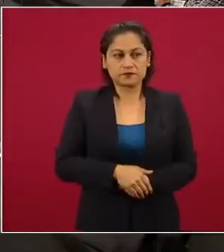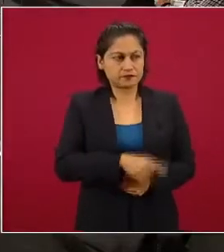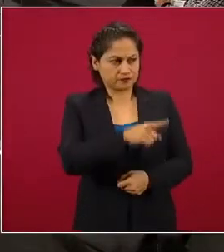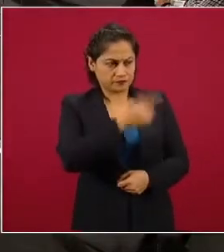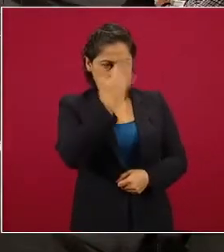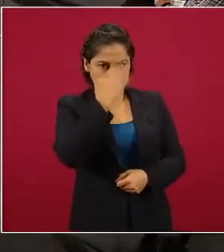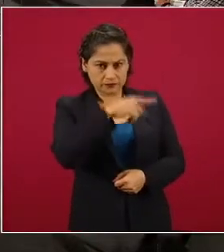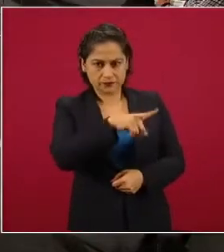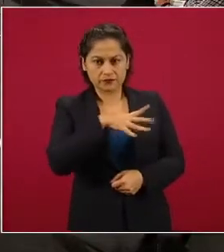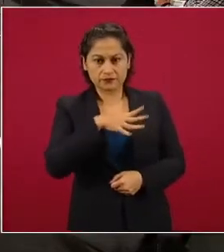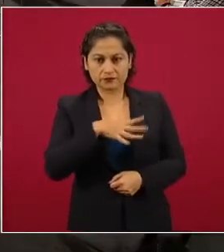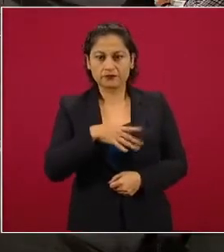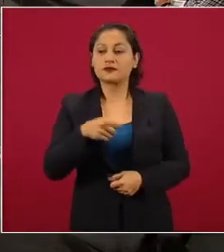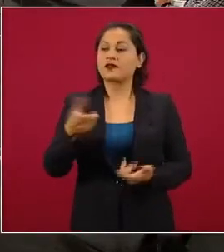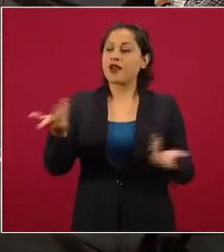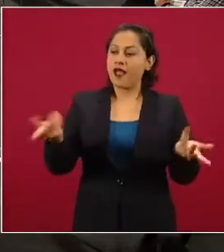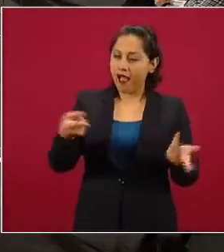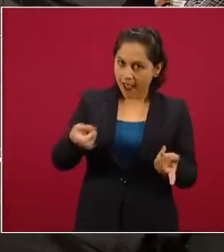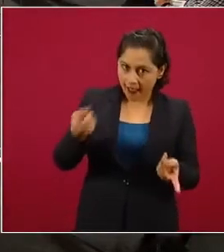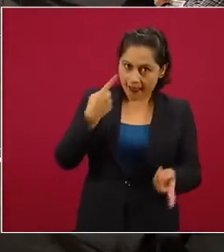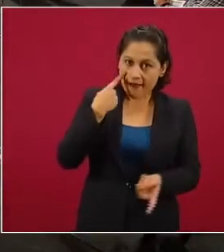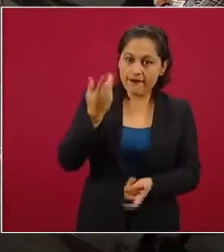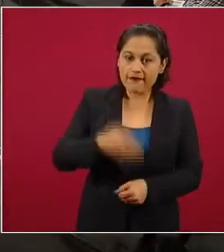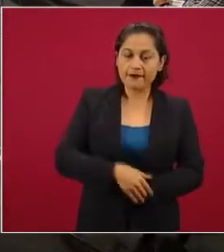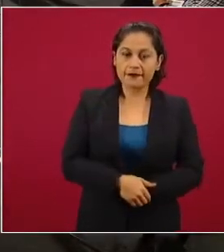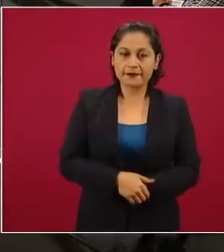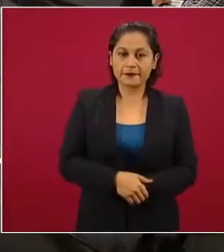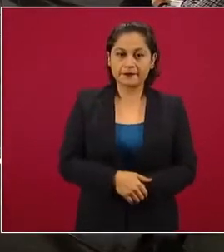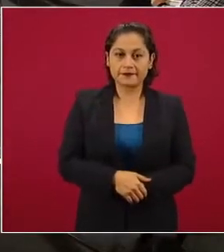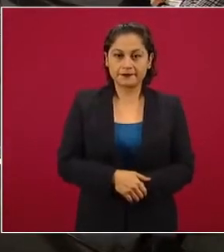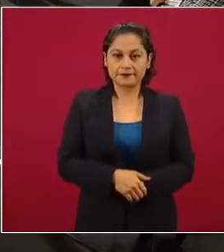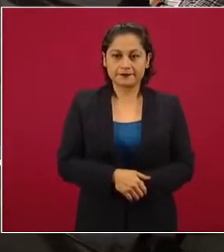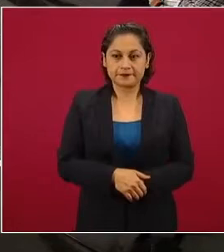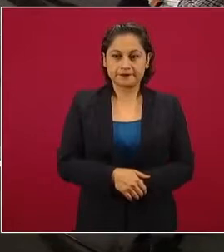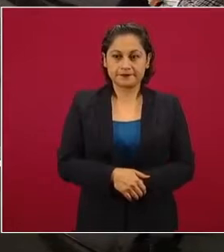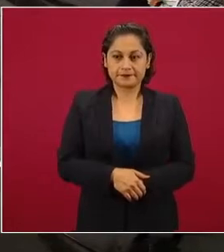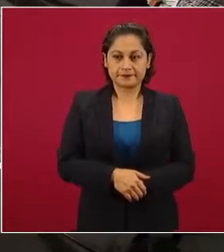nacionalidad? Ah, ¿ya vieron? Es que